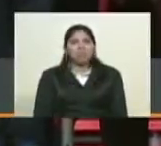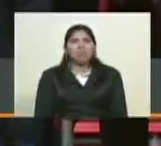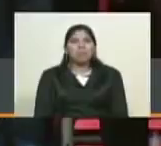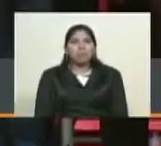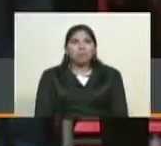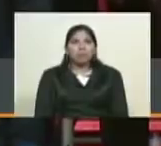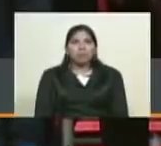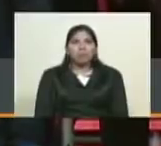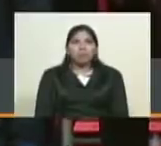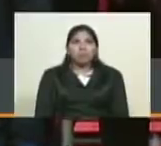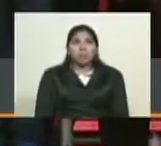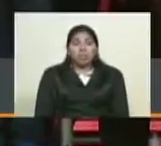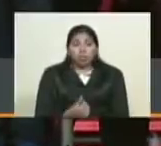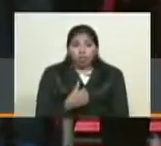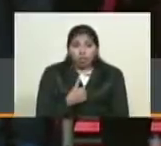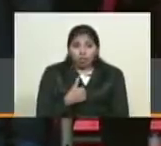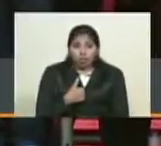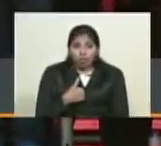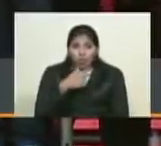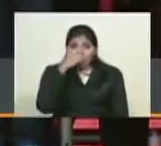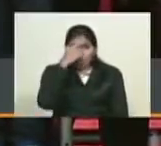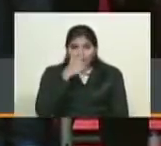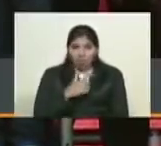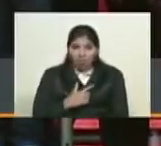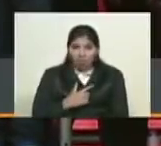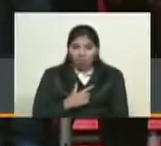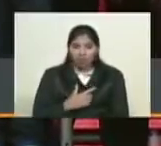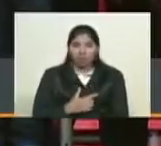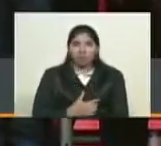Yo a Henry Falcón